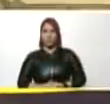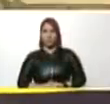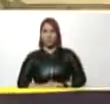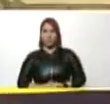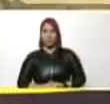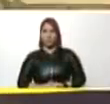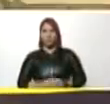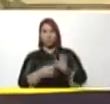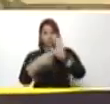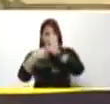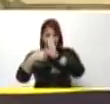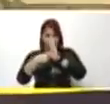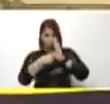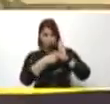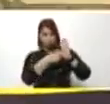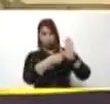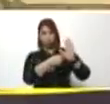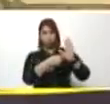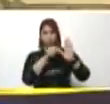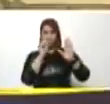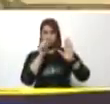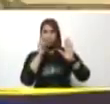que demuestra desde el punto de vista